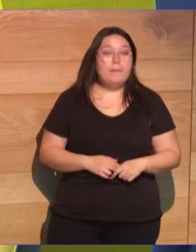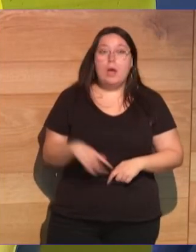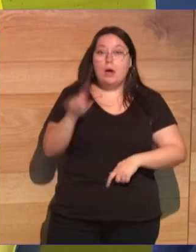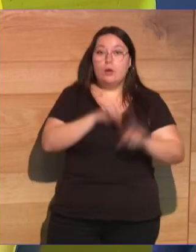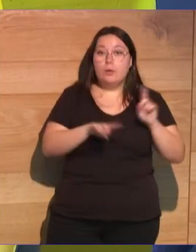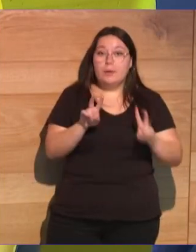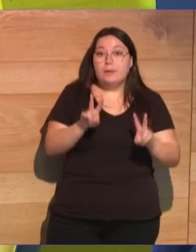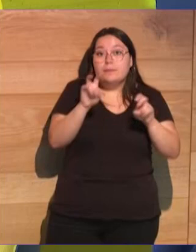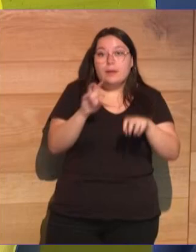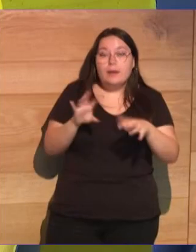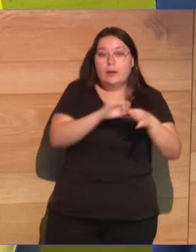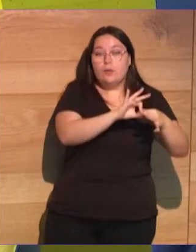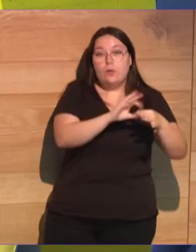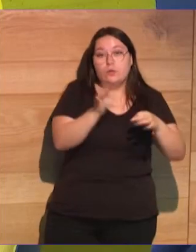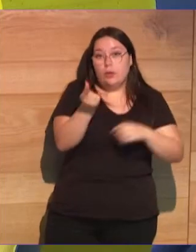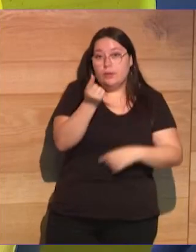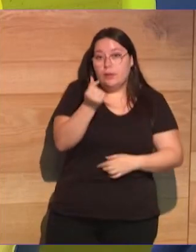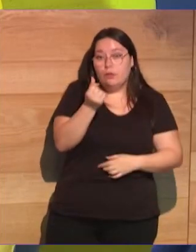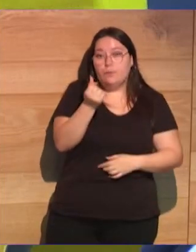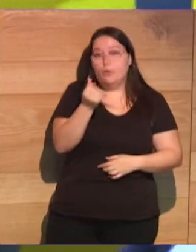dinero, con la falta de